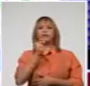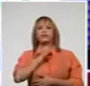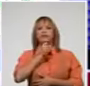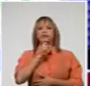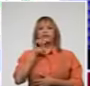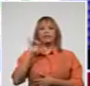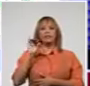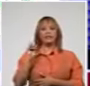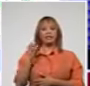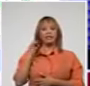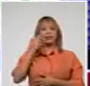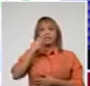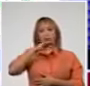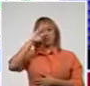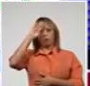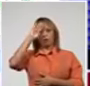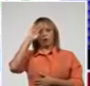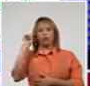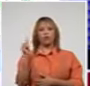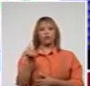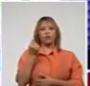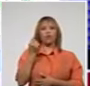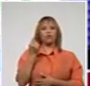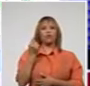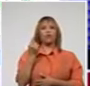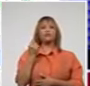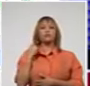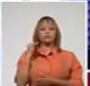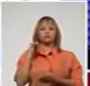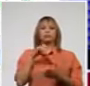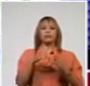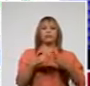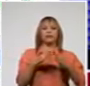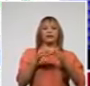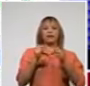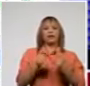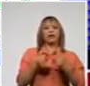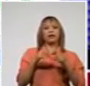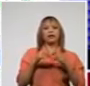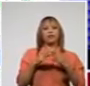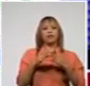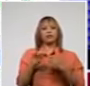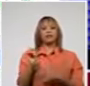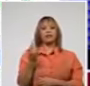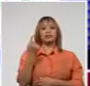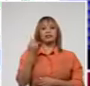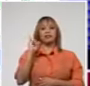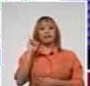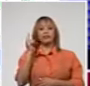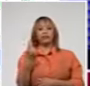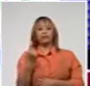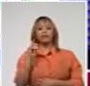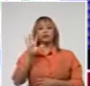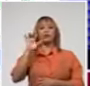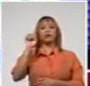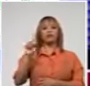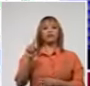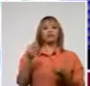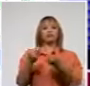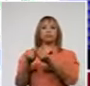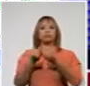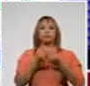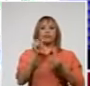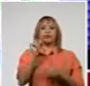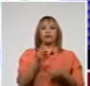son cubanos y hay un extranjero residente en nuestro país. De los 61 casos, 51 fueron contactos de casos